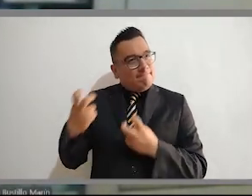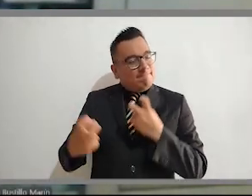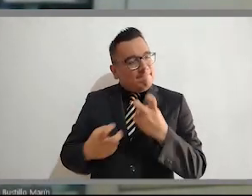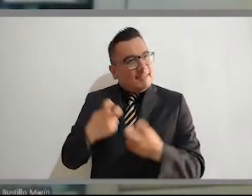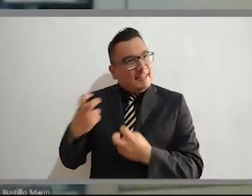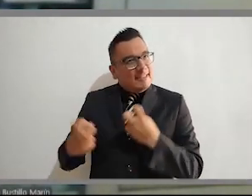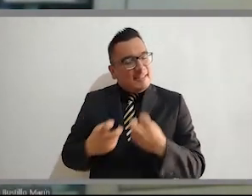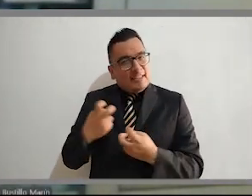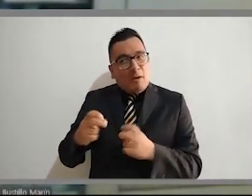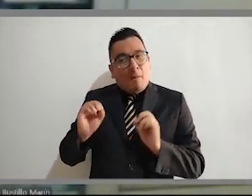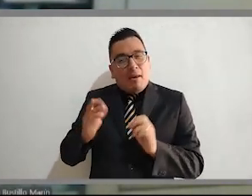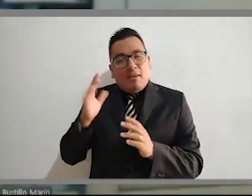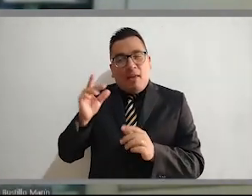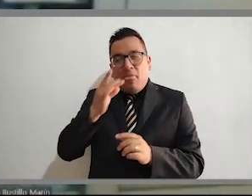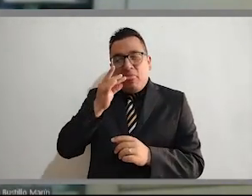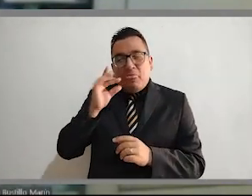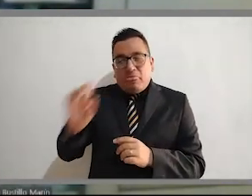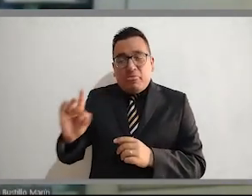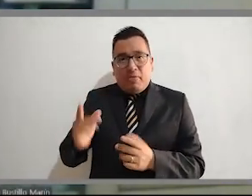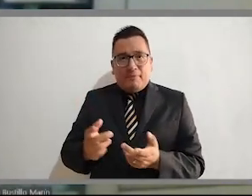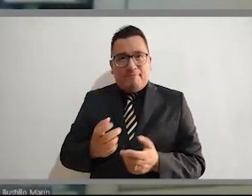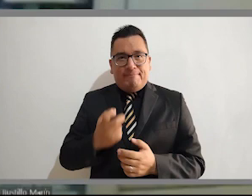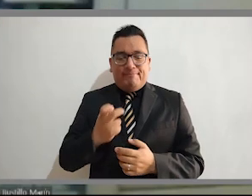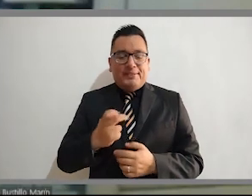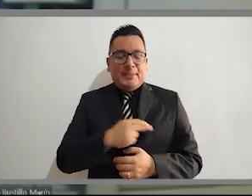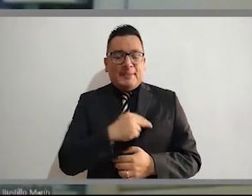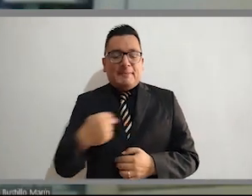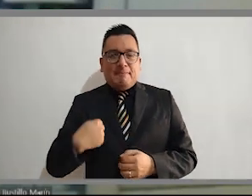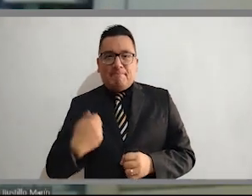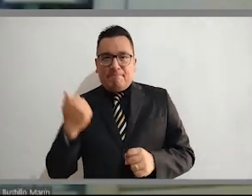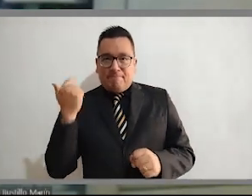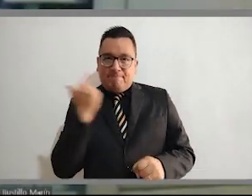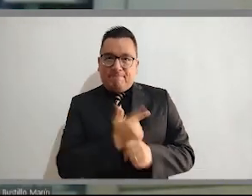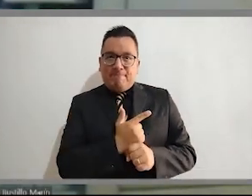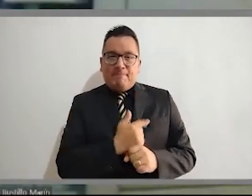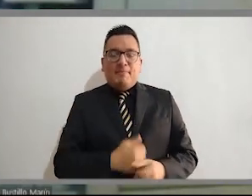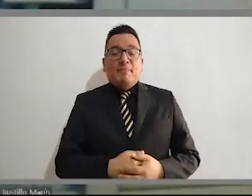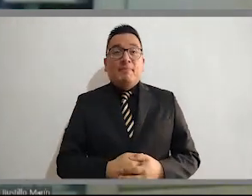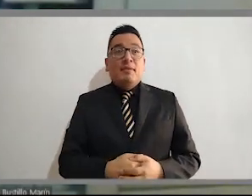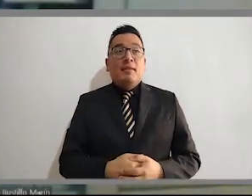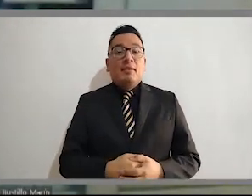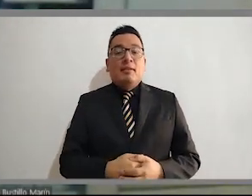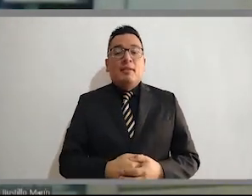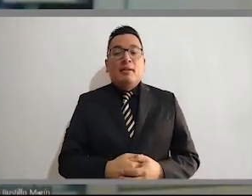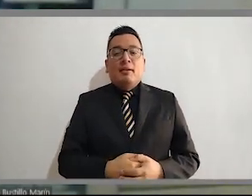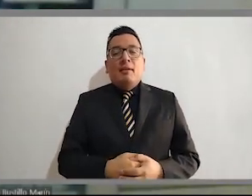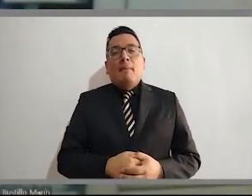empieza a visibilizarse en las reacciones de no poder, de decir, las mujeres no son capaces.